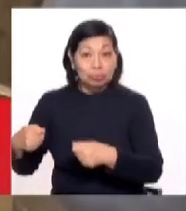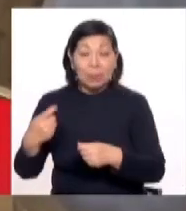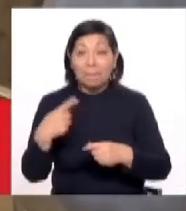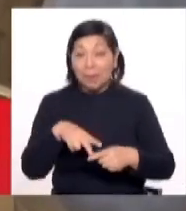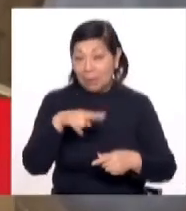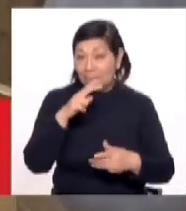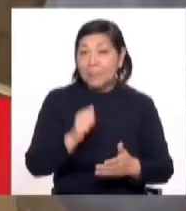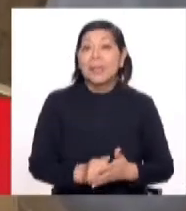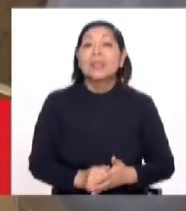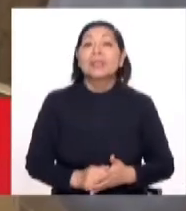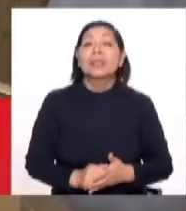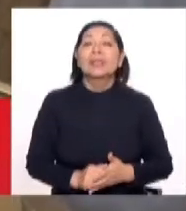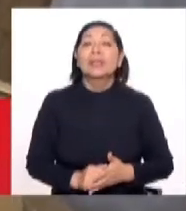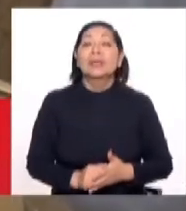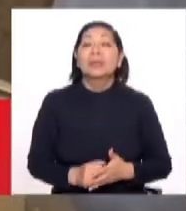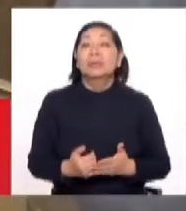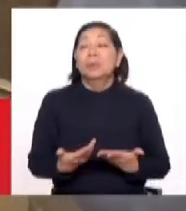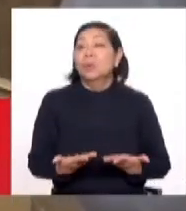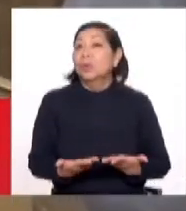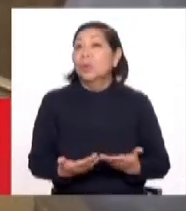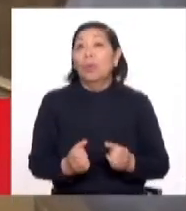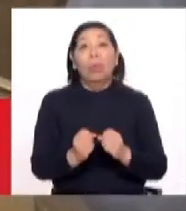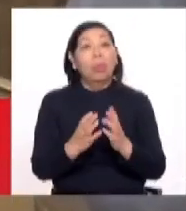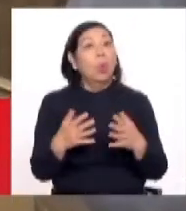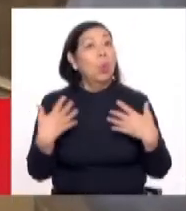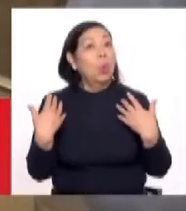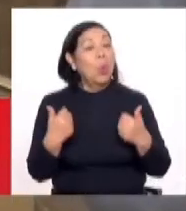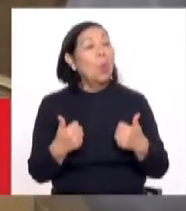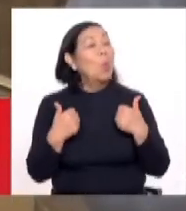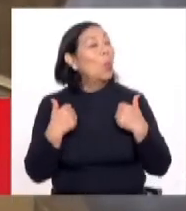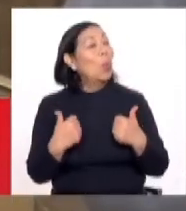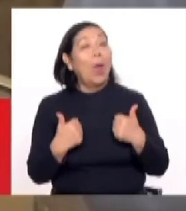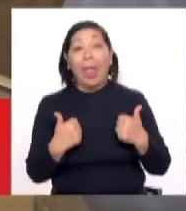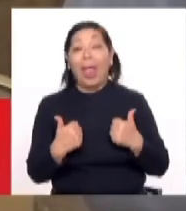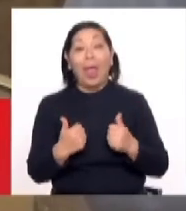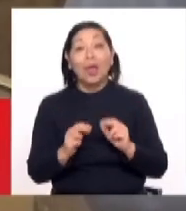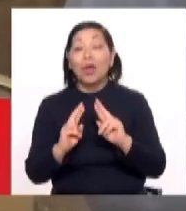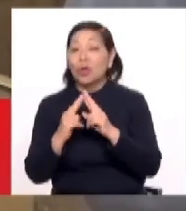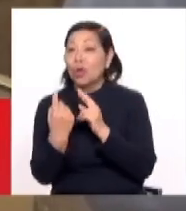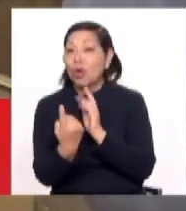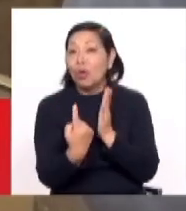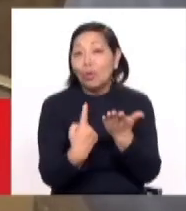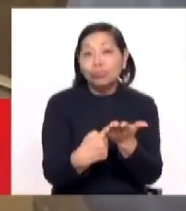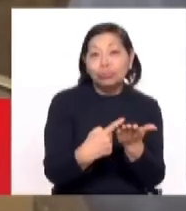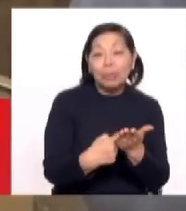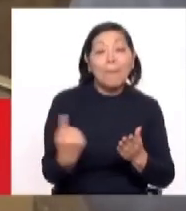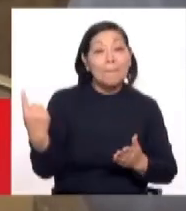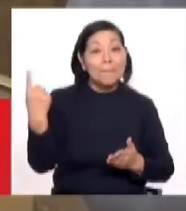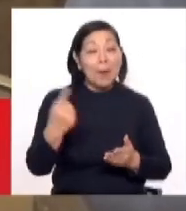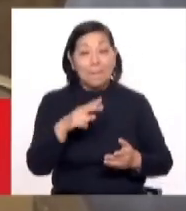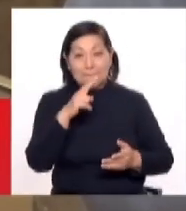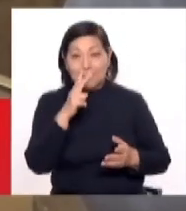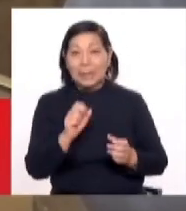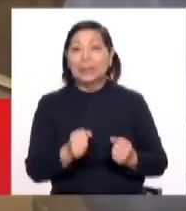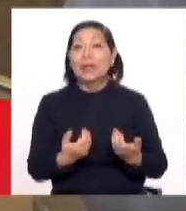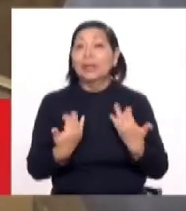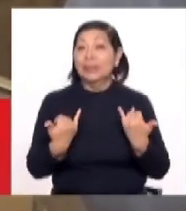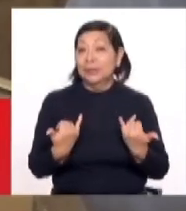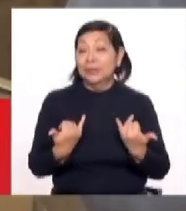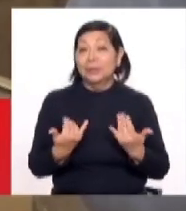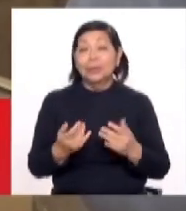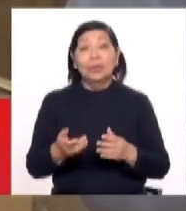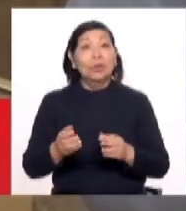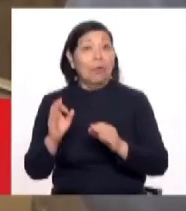para el Perú es decir ha sido un día fructífero es importante la presencia de Perú en estos